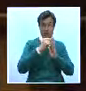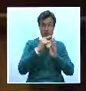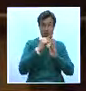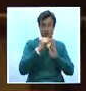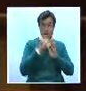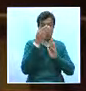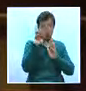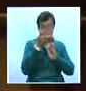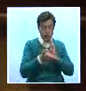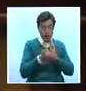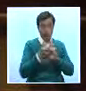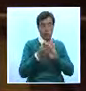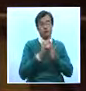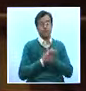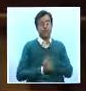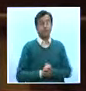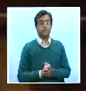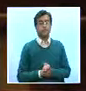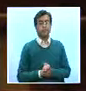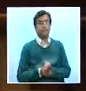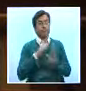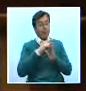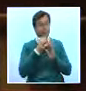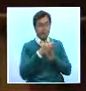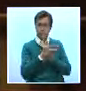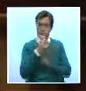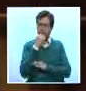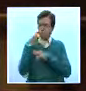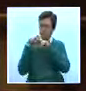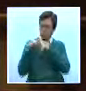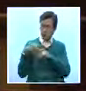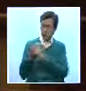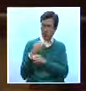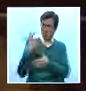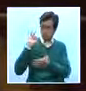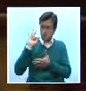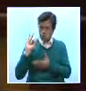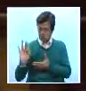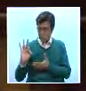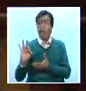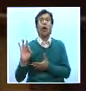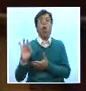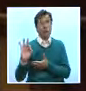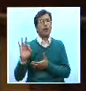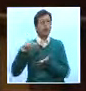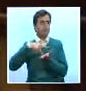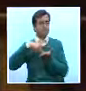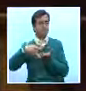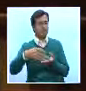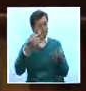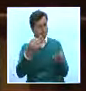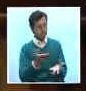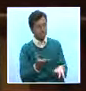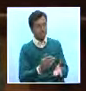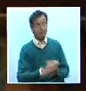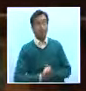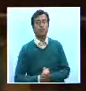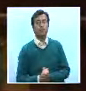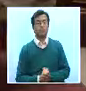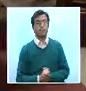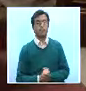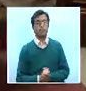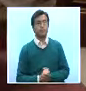caso, llámese Servicio de Rentas Internas, va a verificar que el valor esté correctamente calculado, determinado y pagado dicho valor.